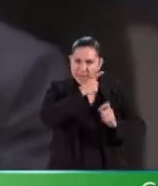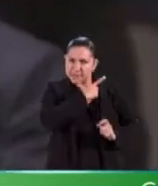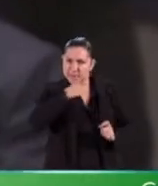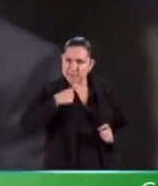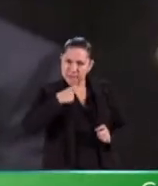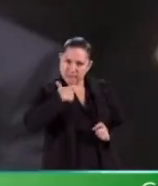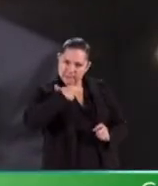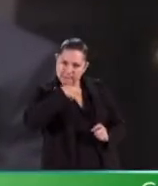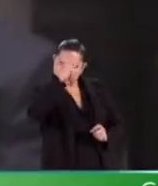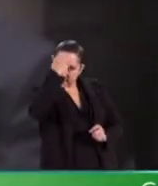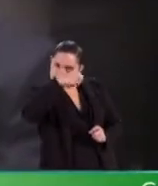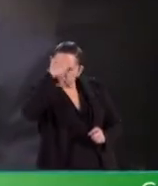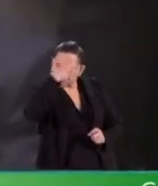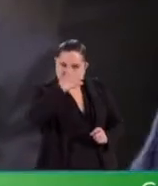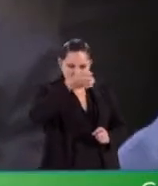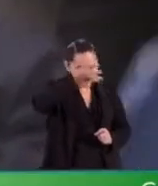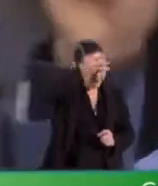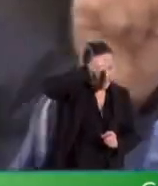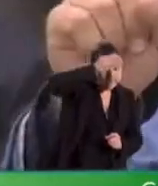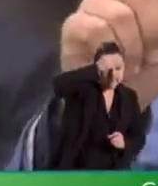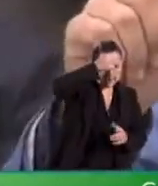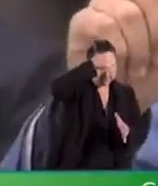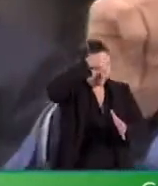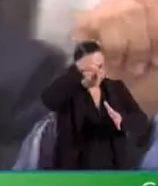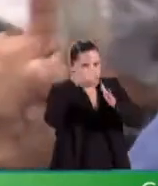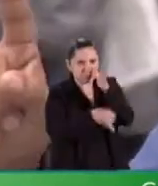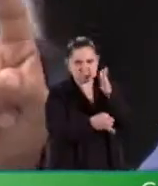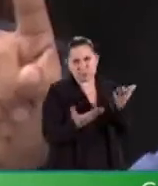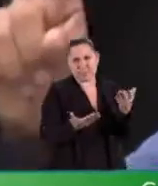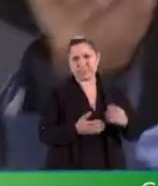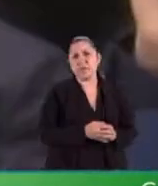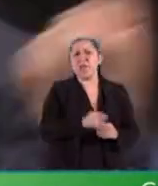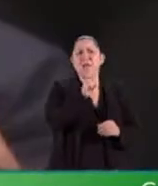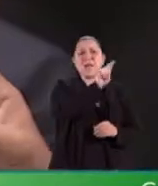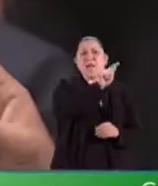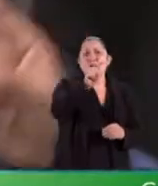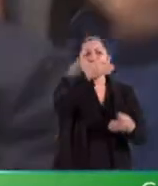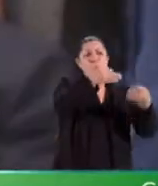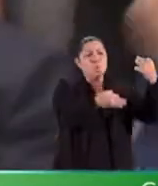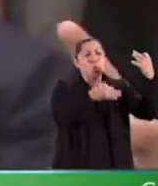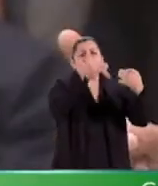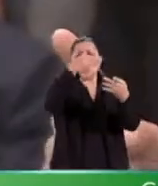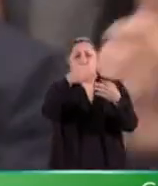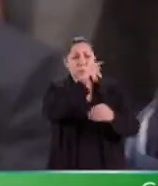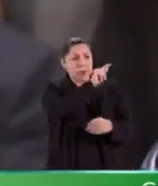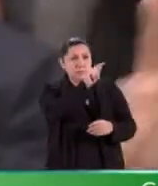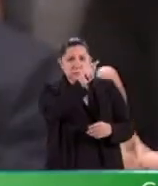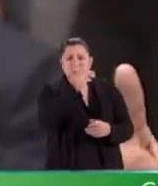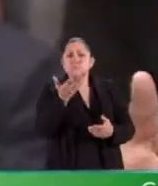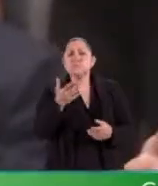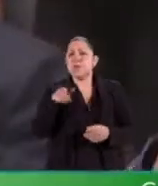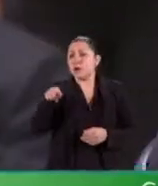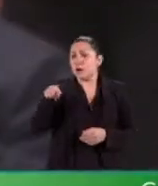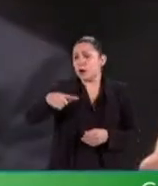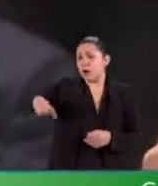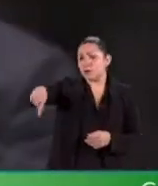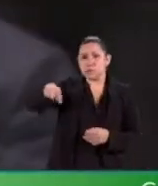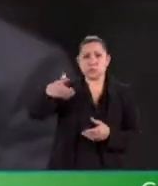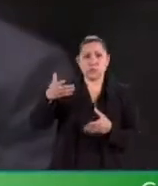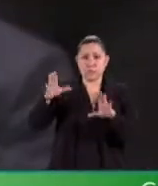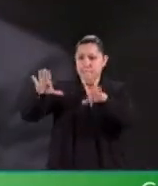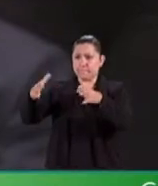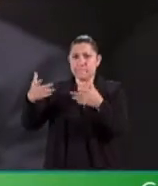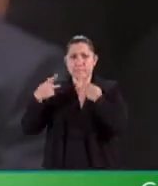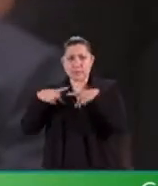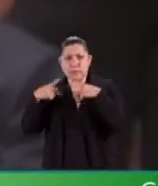La legitimidad de los jueces no puede venir del mismo principio del poder ejecutivo y del